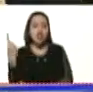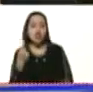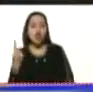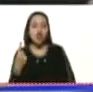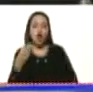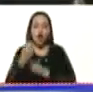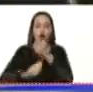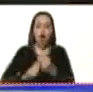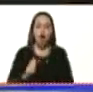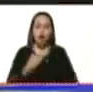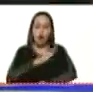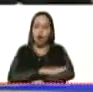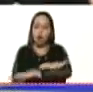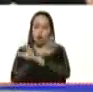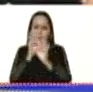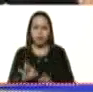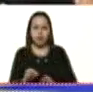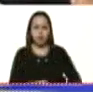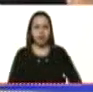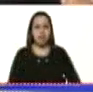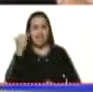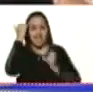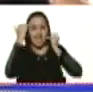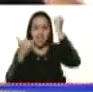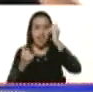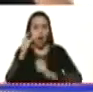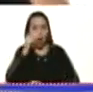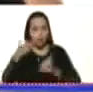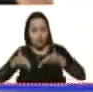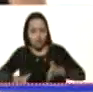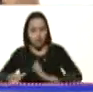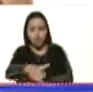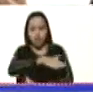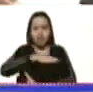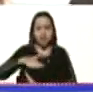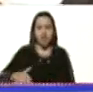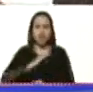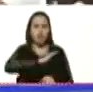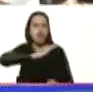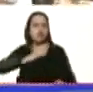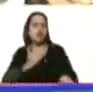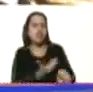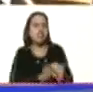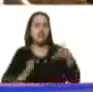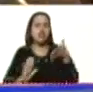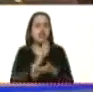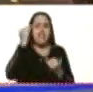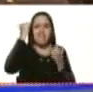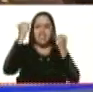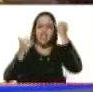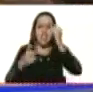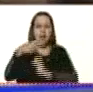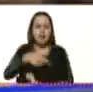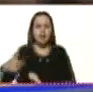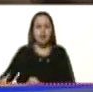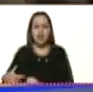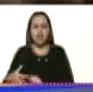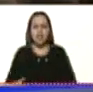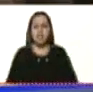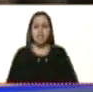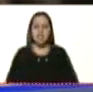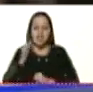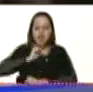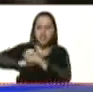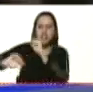llanero, que reforzaría la ideología libertaria e igualitaria de los que luchaban contra el imperio europeo, era tal que con la